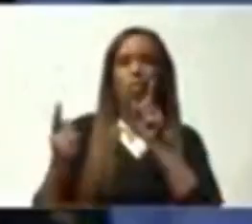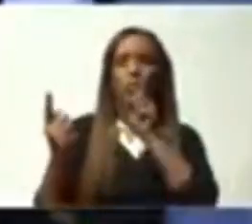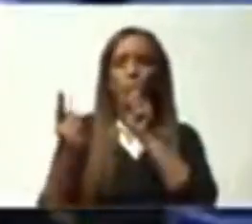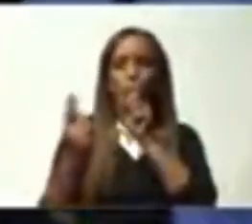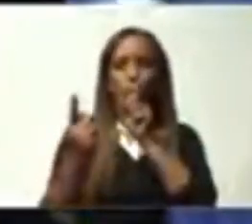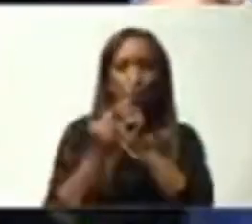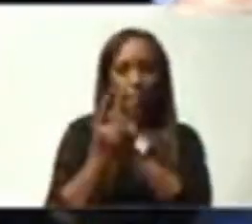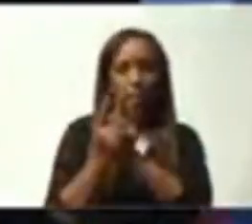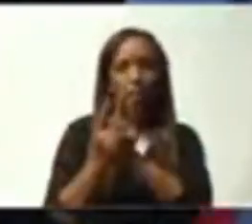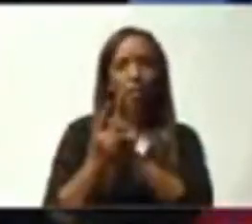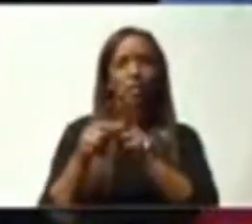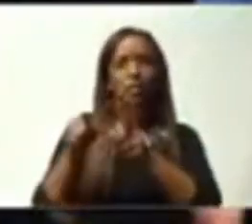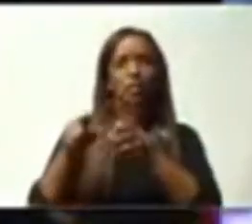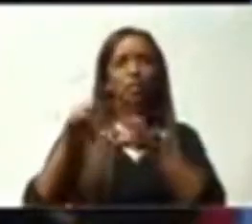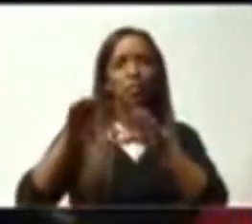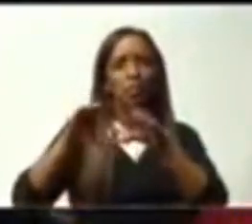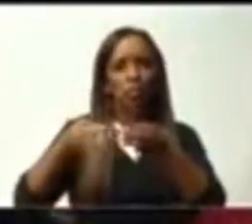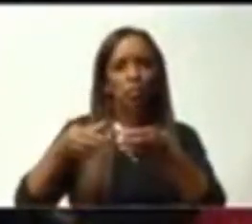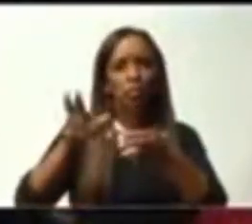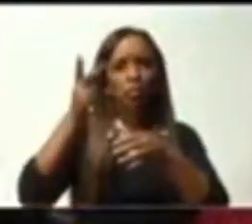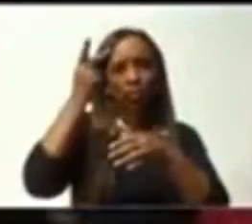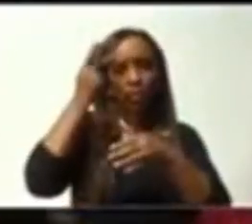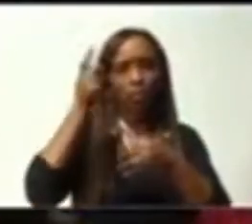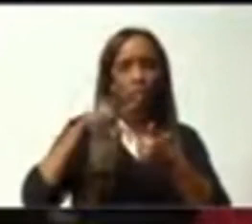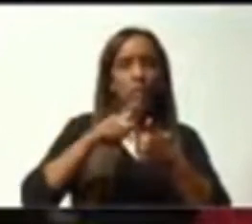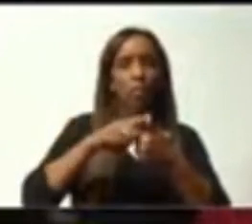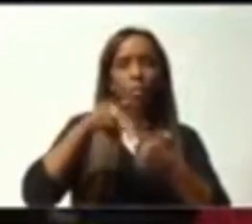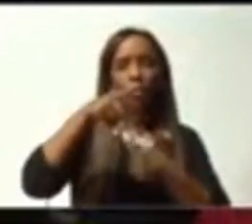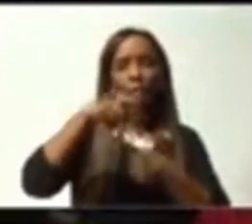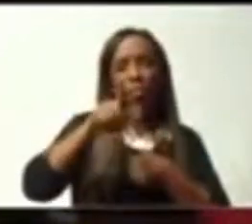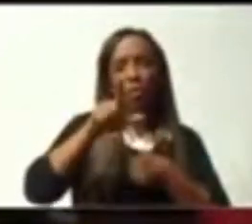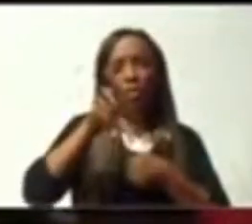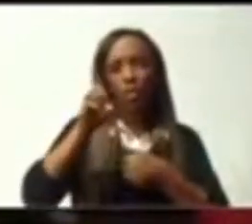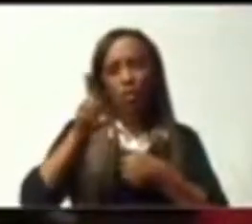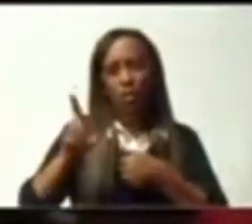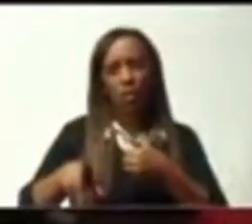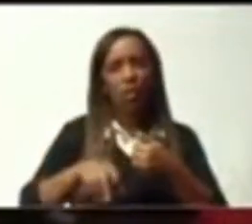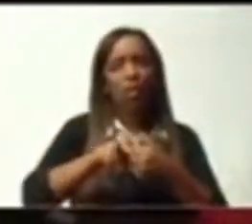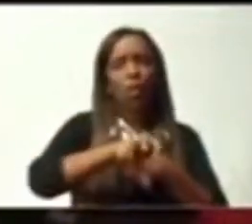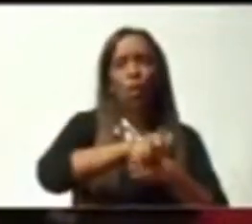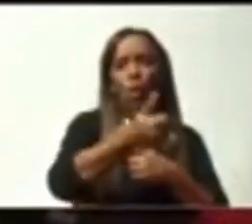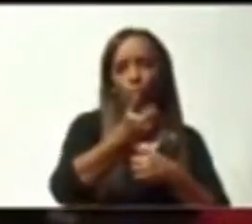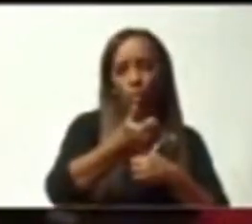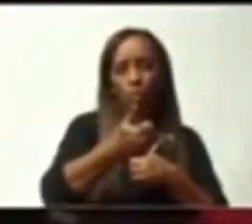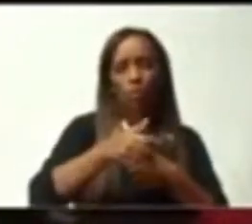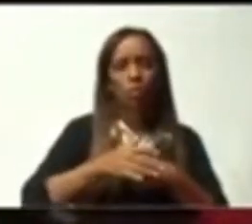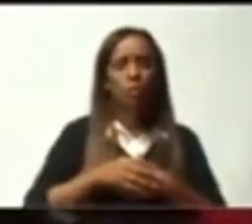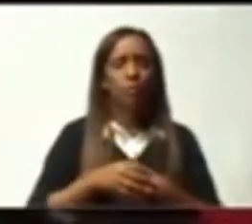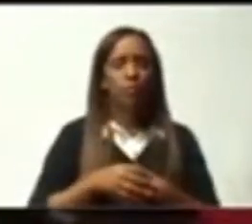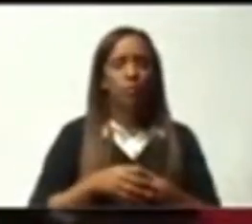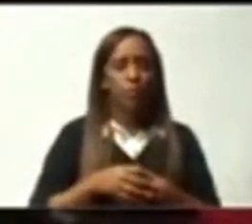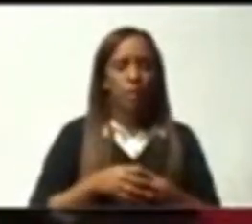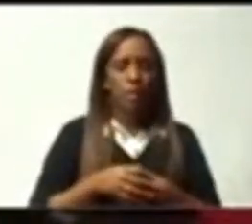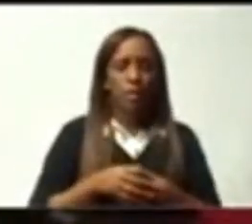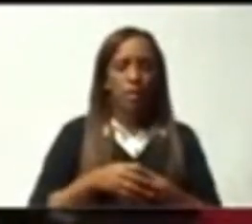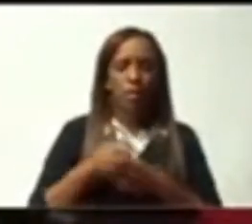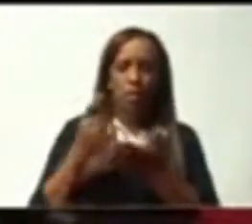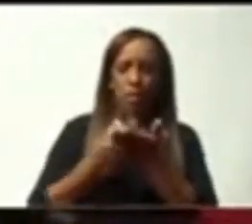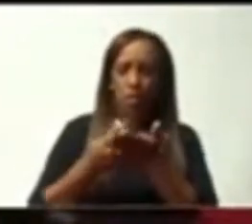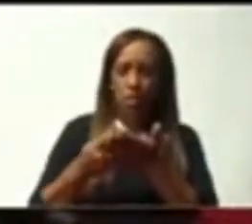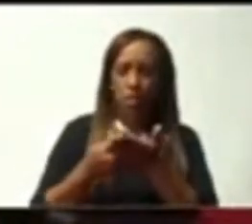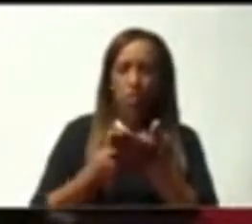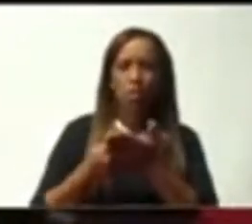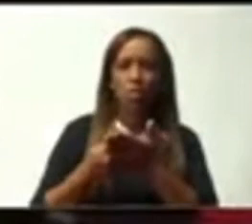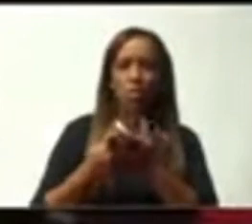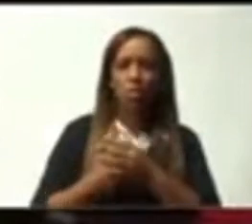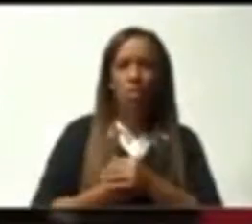participó bastante en esta ley, yo un poco menos, pero participé un poco, dije, coño, pero esta